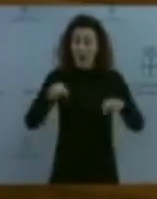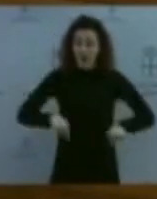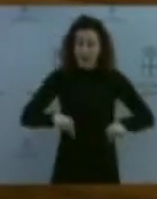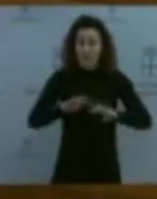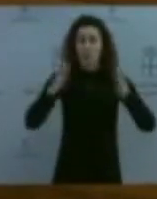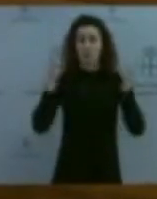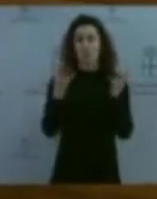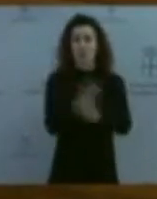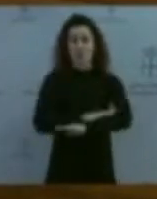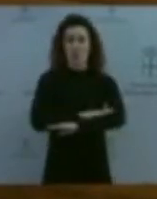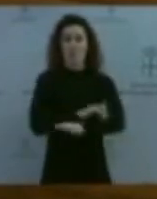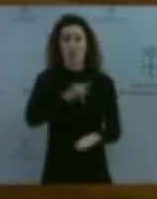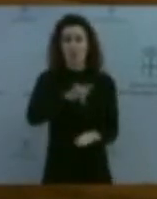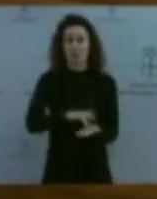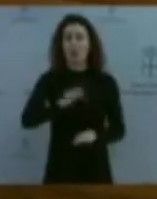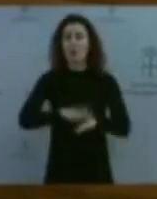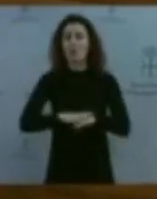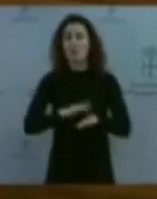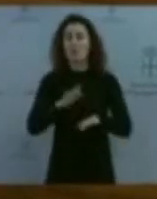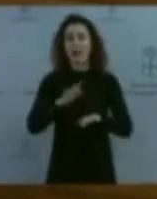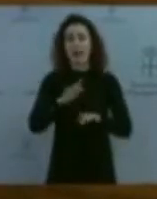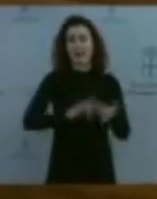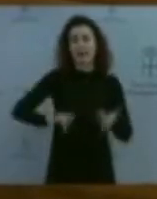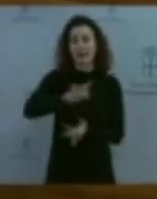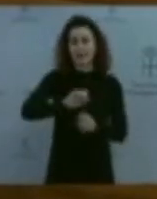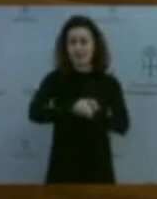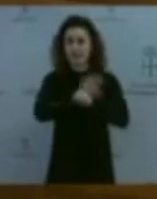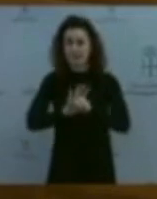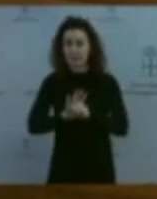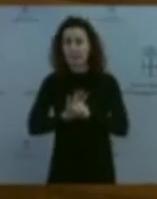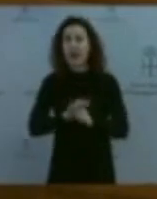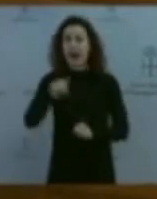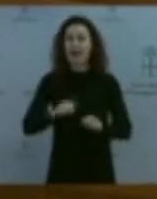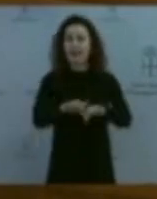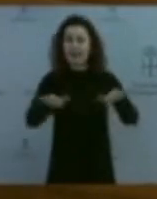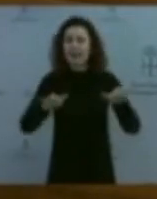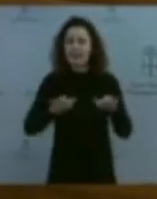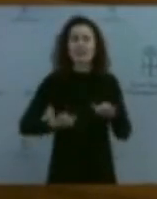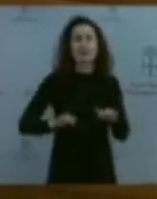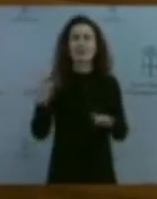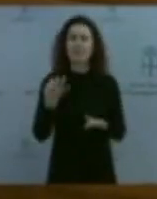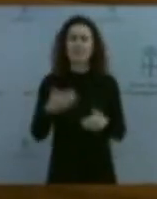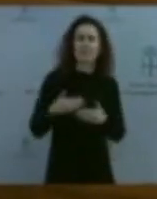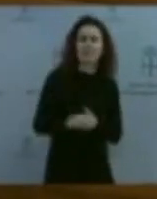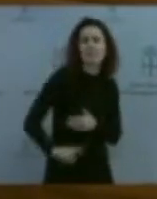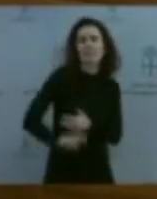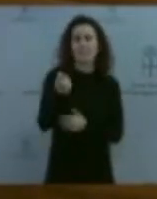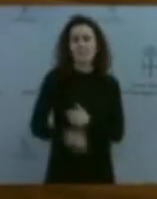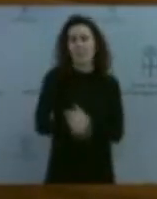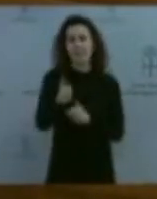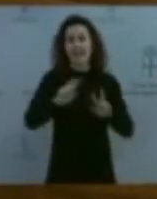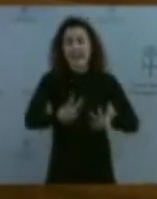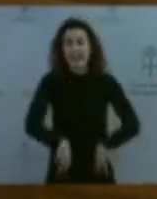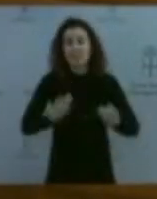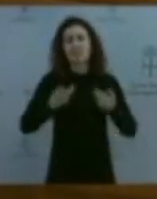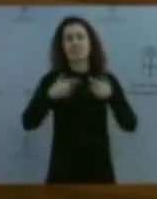quiero decir claramente que tiene que afrontar esta Cámara con éxito, es la reforma del sector público asturiano. Es más necesario que